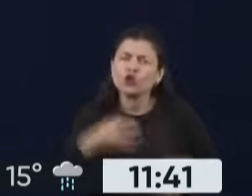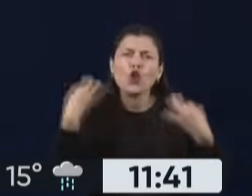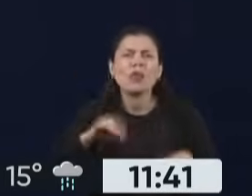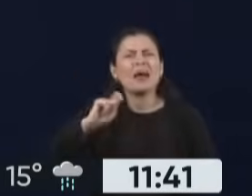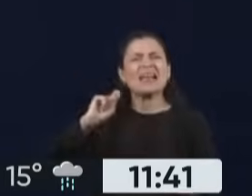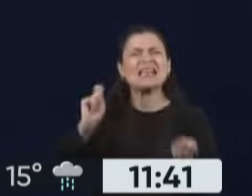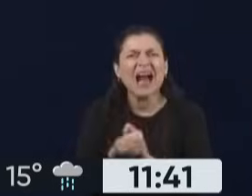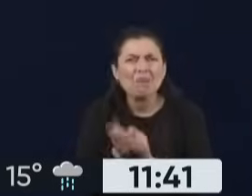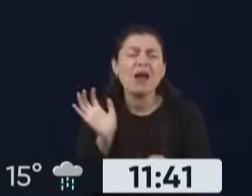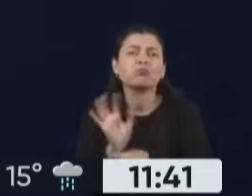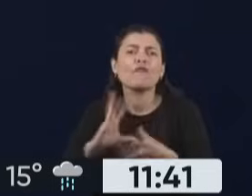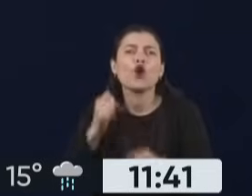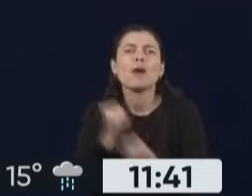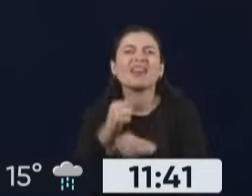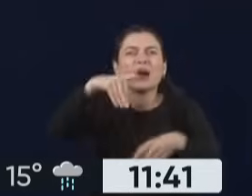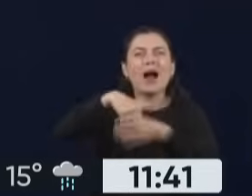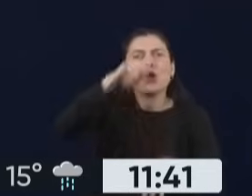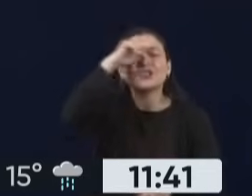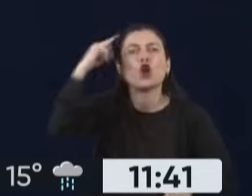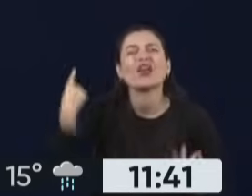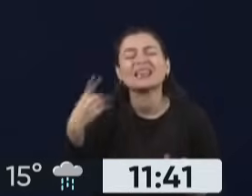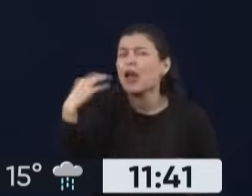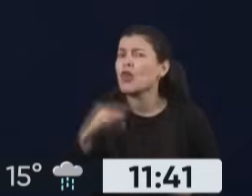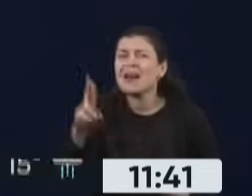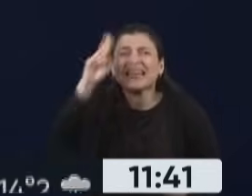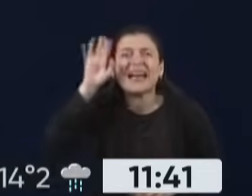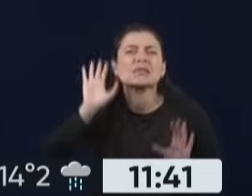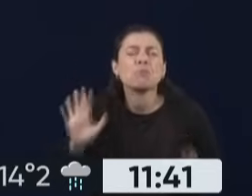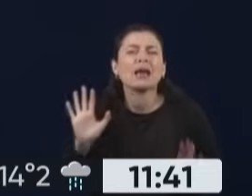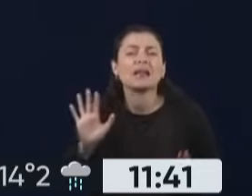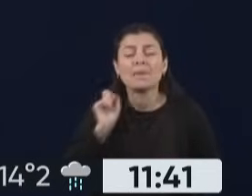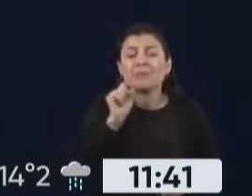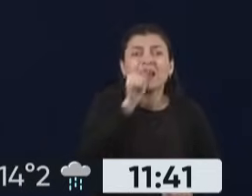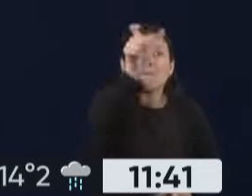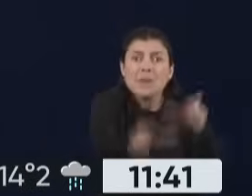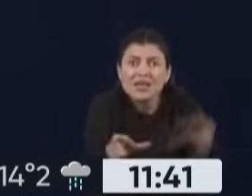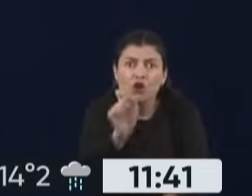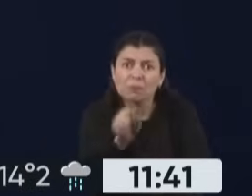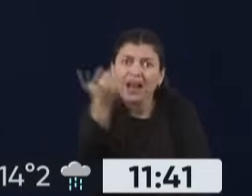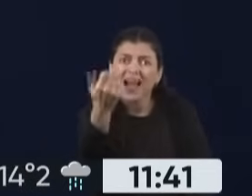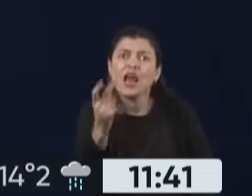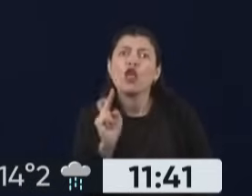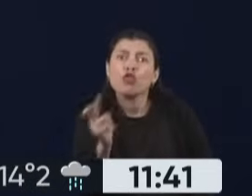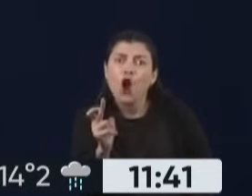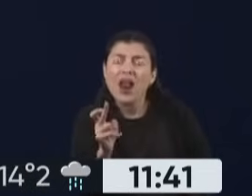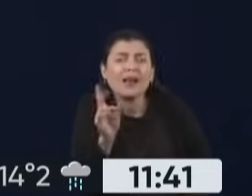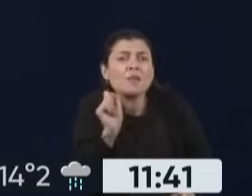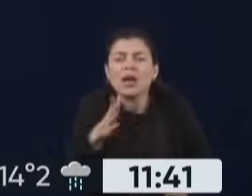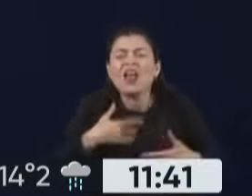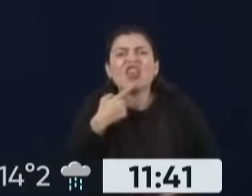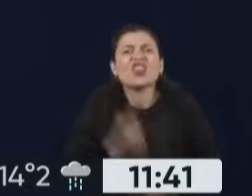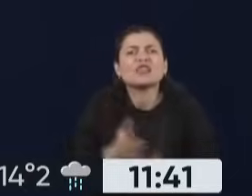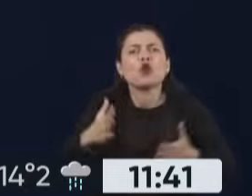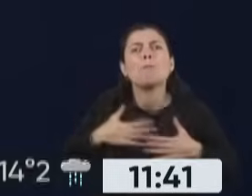para que el Estado respete una verdad elemental. Tus dólares, tu decisión. O sea, lo tuyo